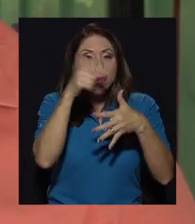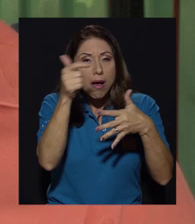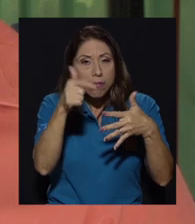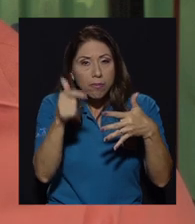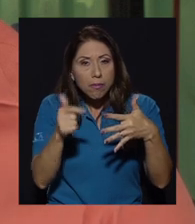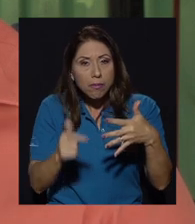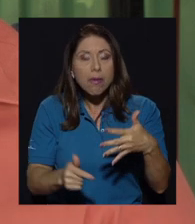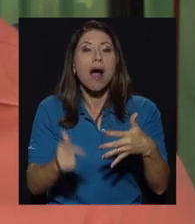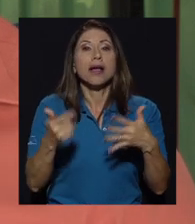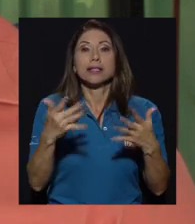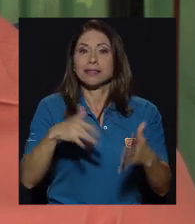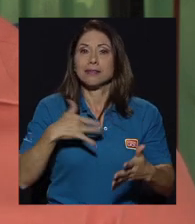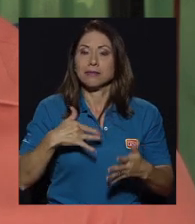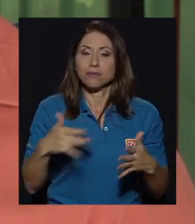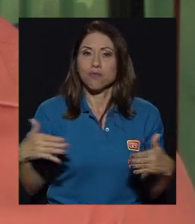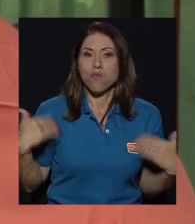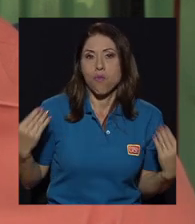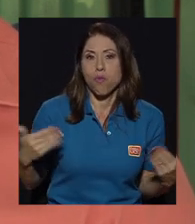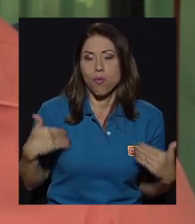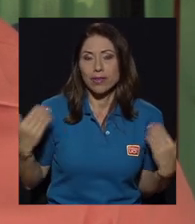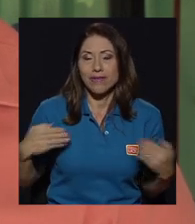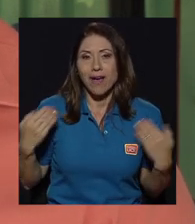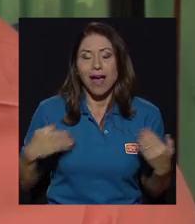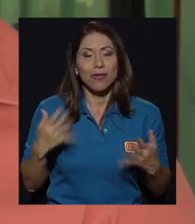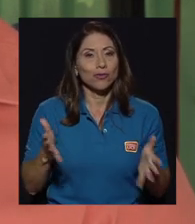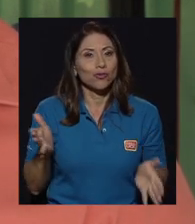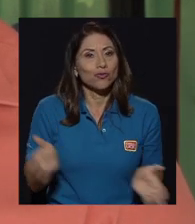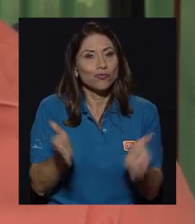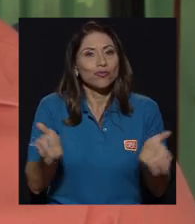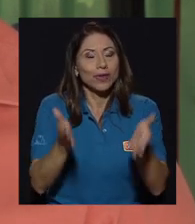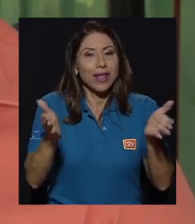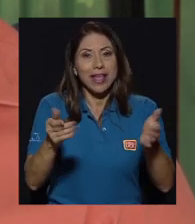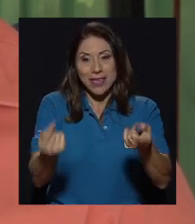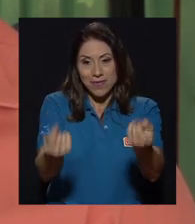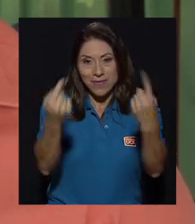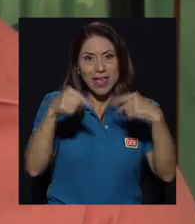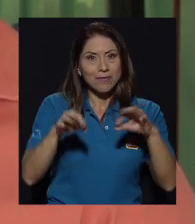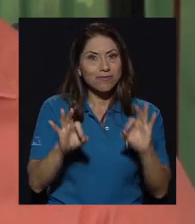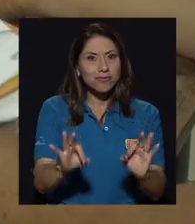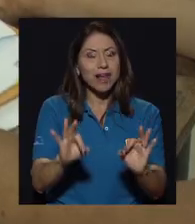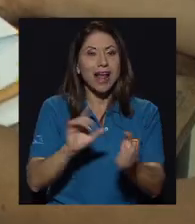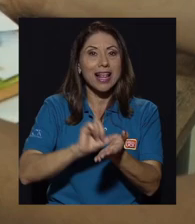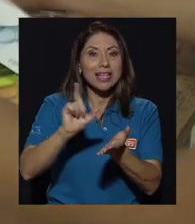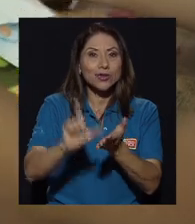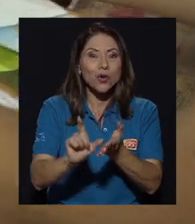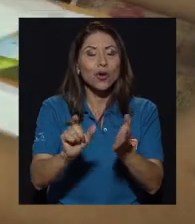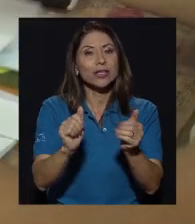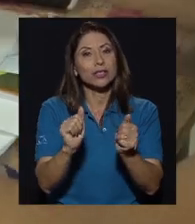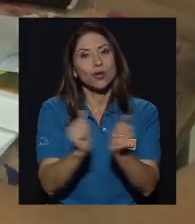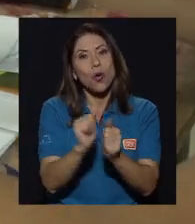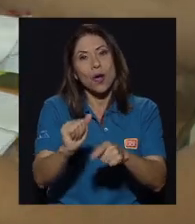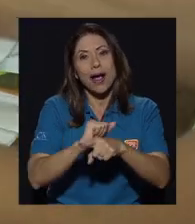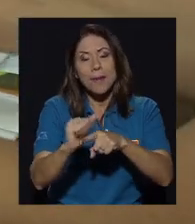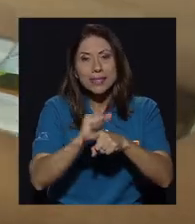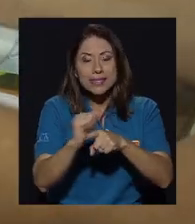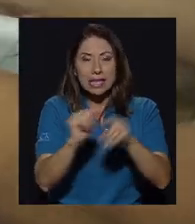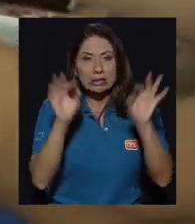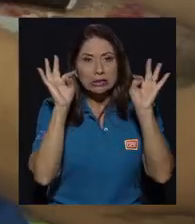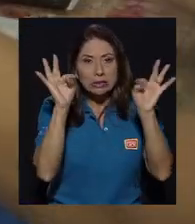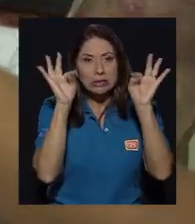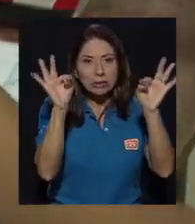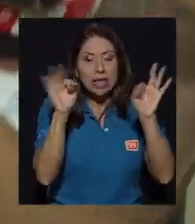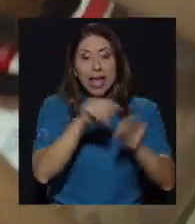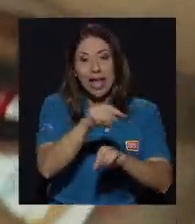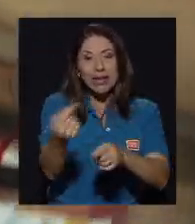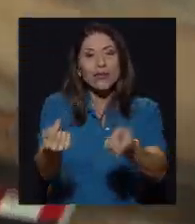bueno, vienen motivados a las lecciones estas de las capacitaciones que le dan, ¿verdad? Ellos vienen